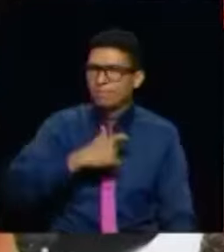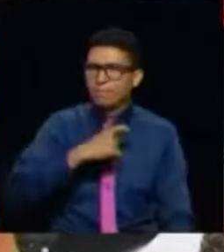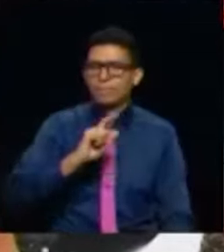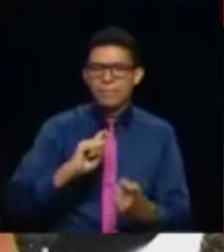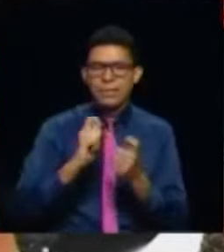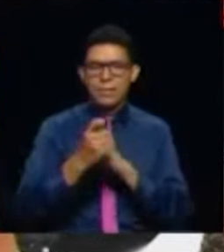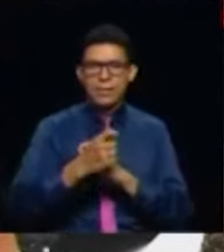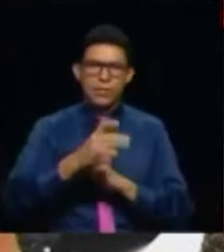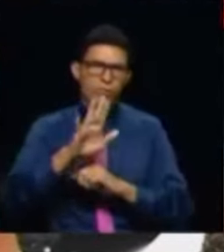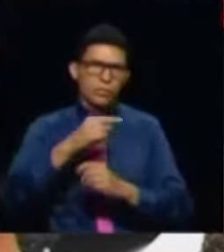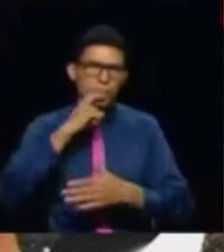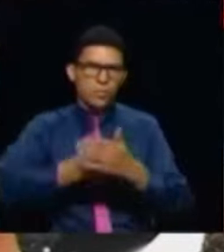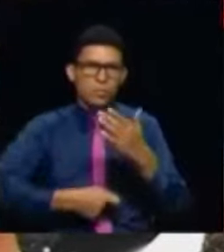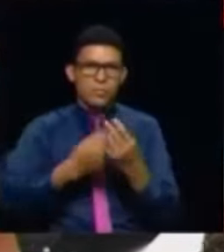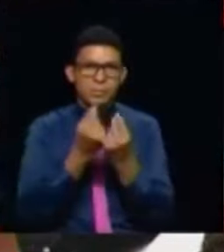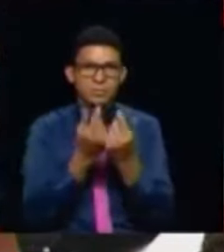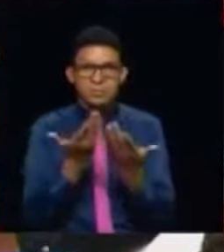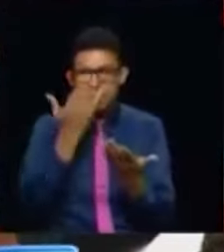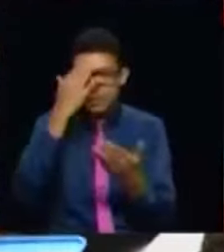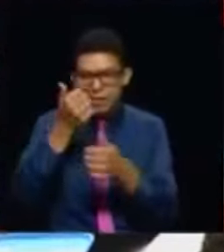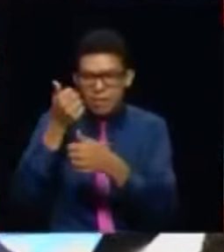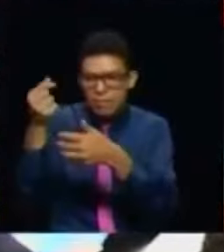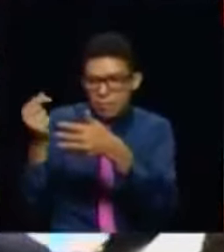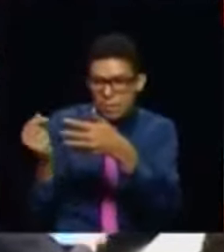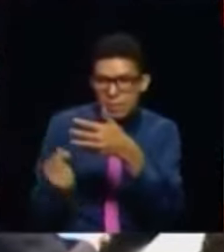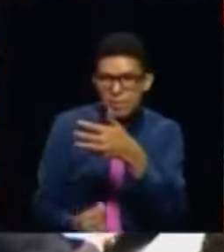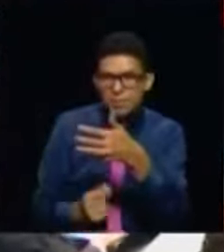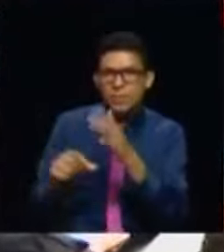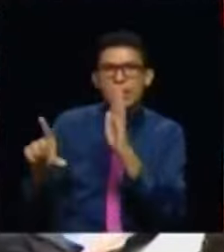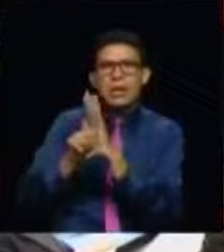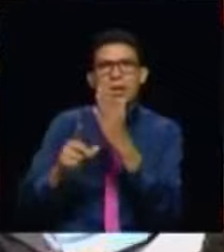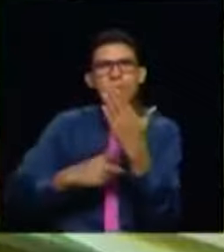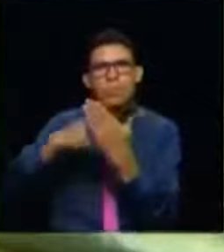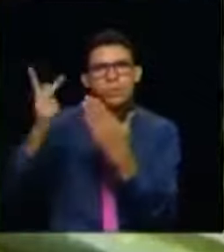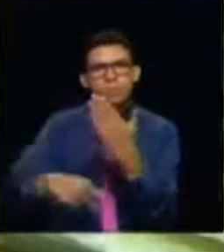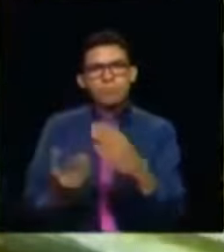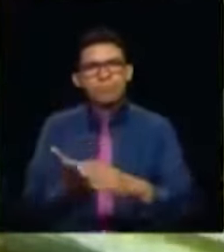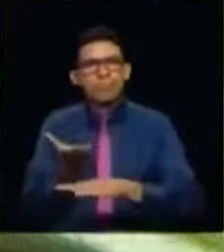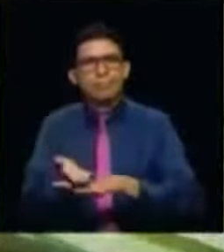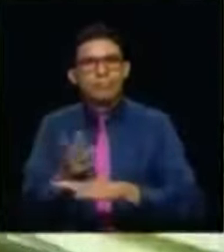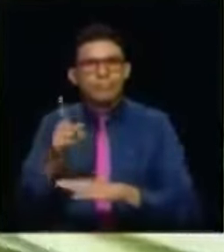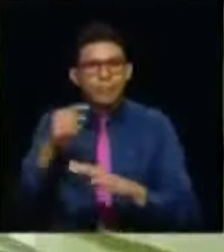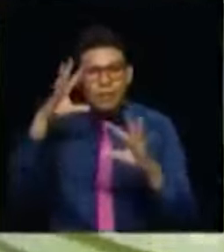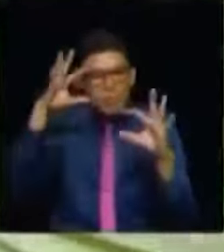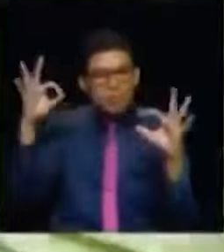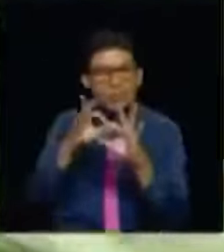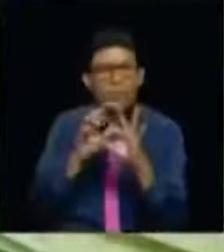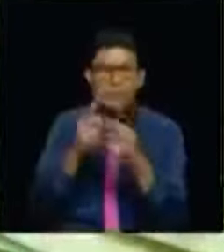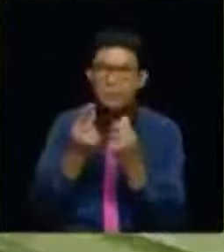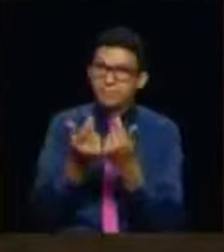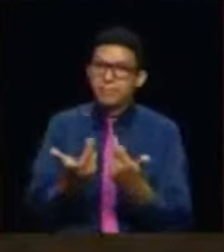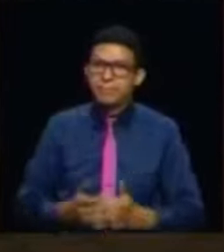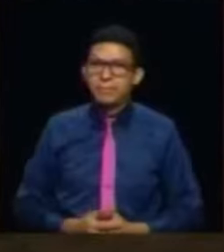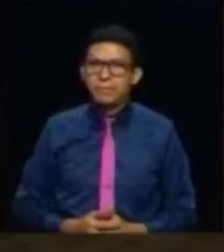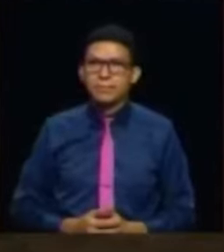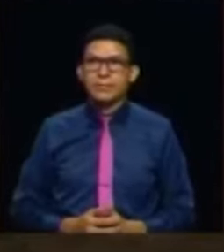reforma tributaria y de cada uno de los proyectos de ley que pretende implementar desde una perspectiva económica. Se espera que en